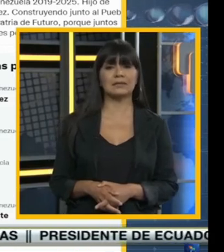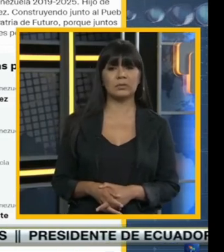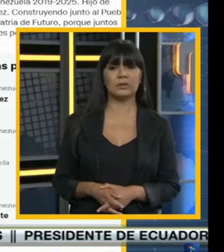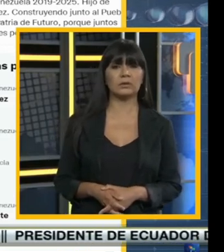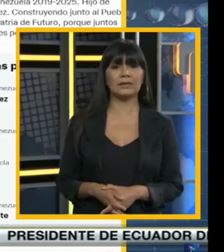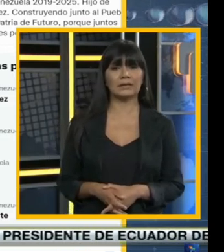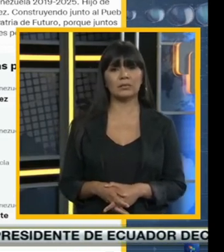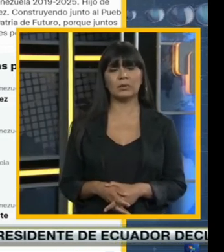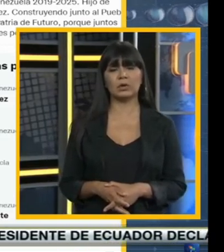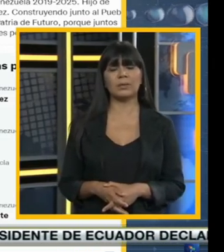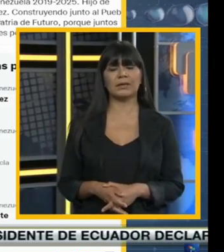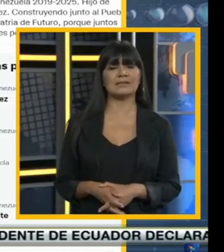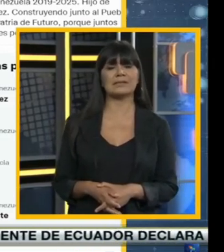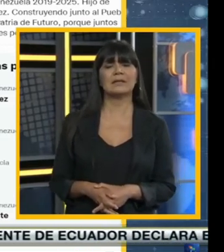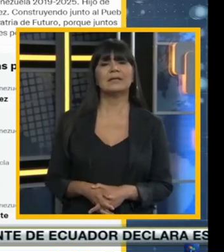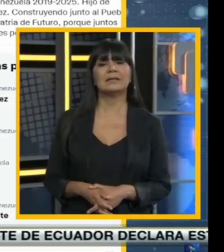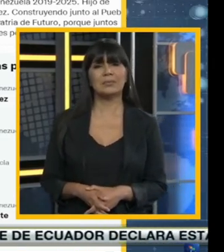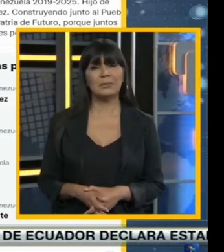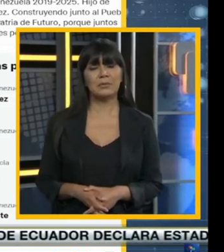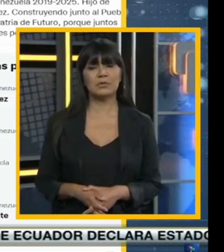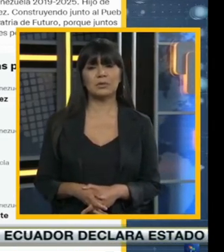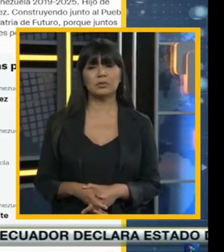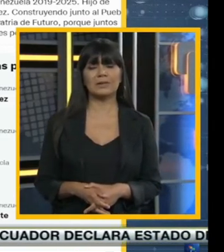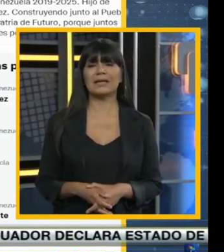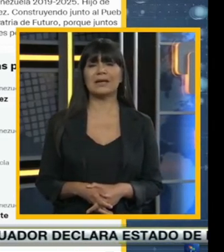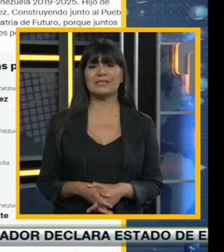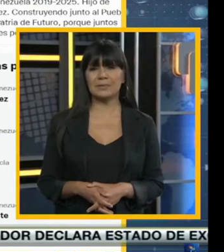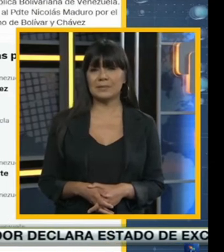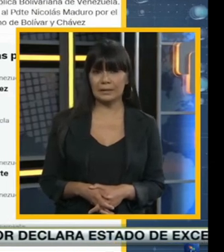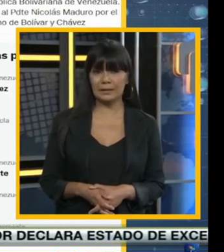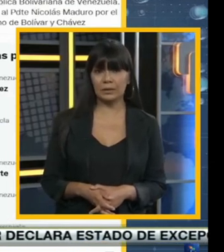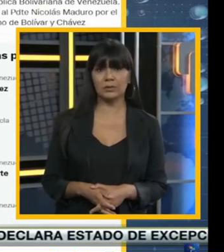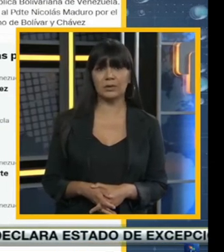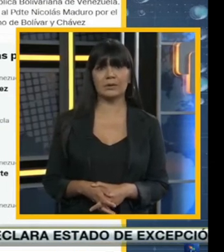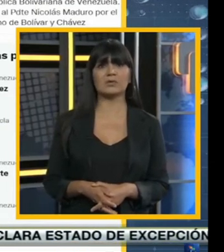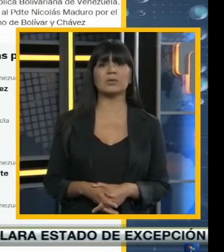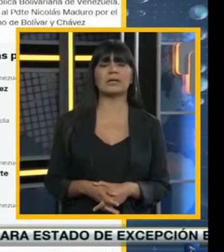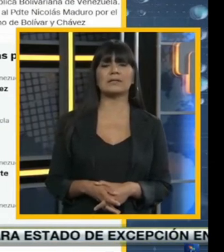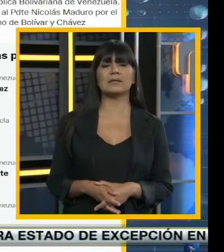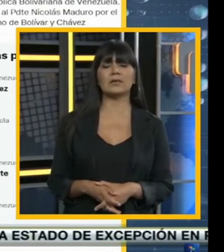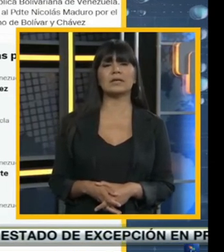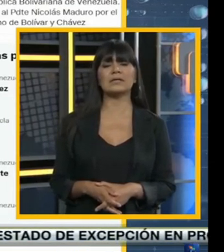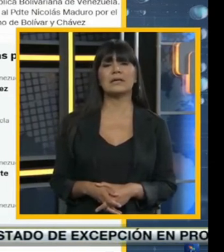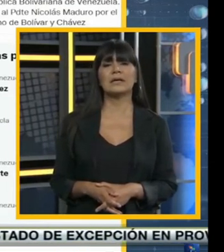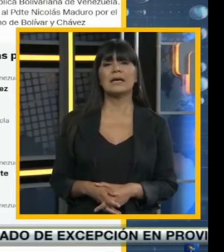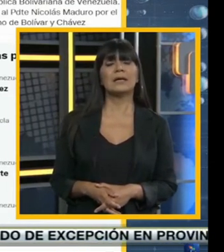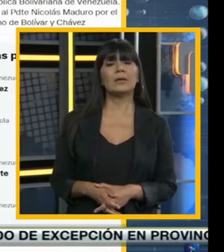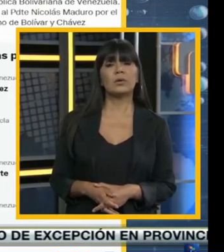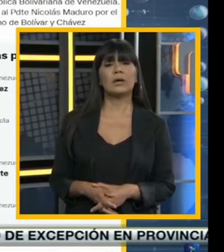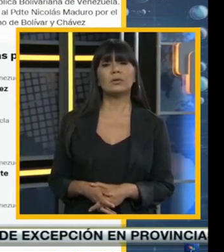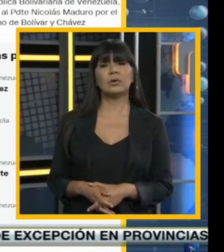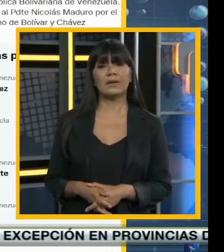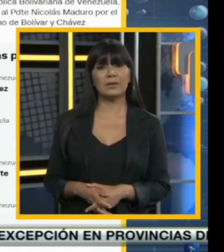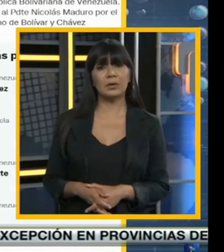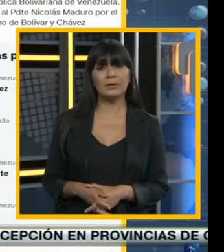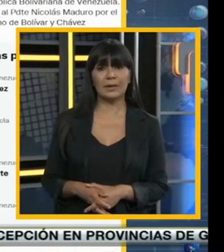hermandad y entendimiento entre nuestros países. También vamos a ver un tuit de la vicepresidenta ejecutiva de Venezuela, Delcy Rodríguez: